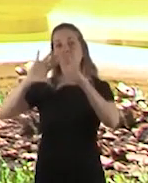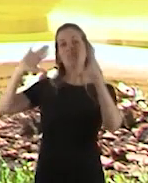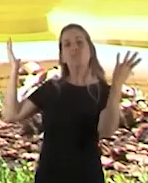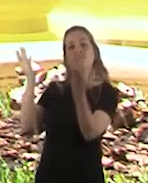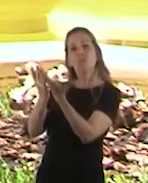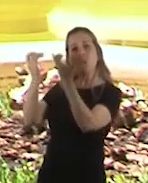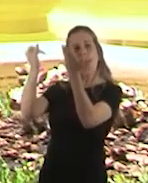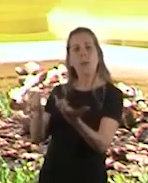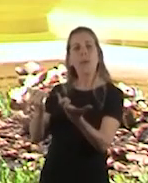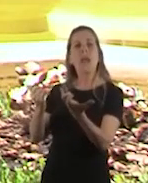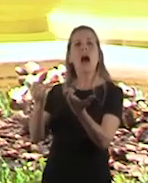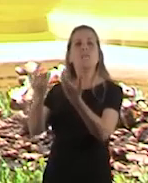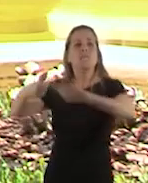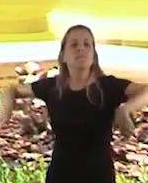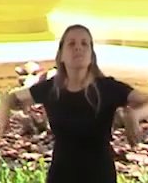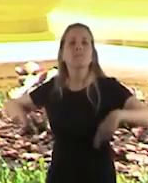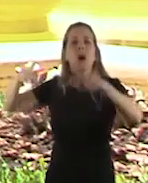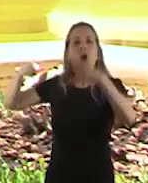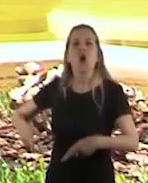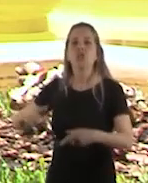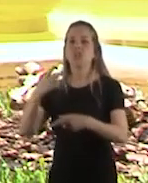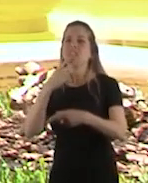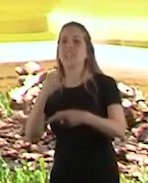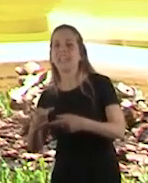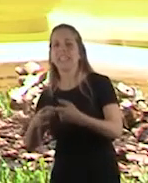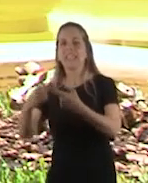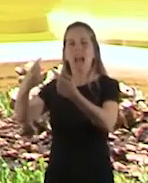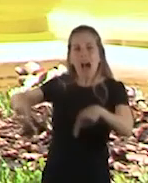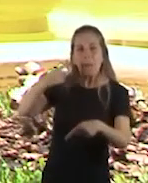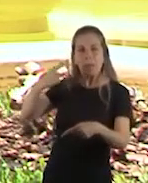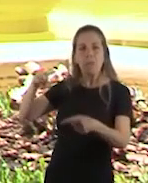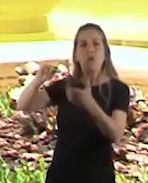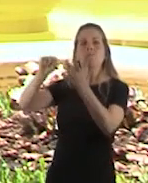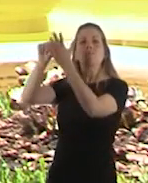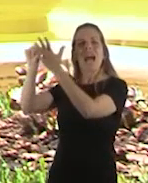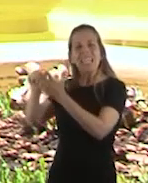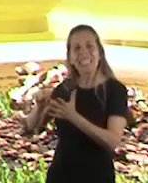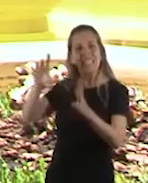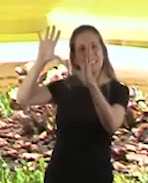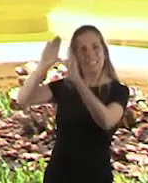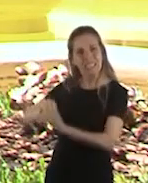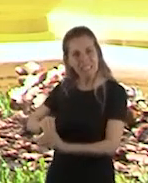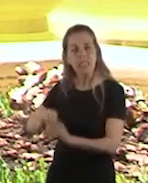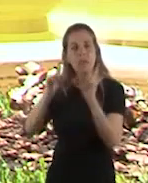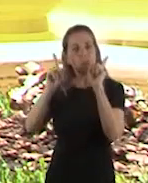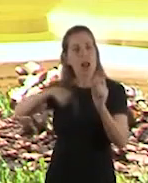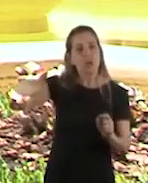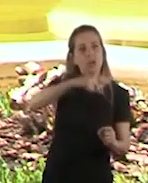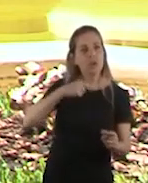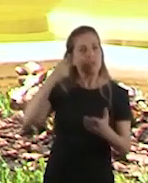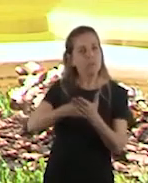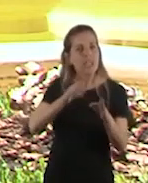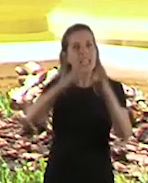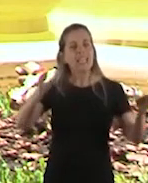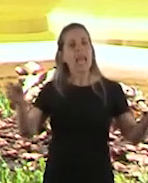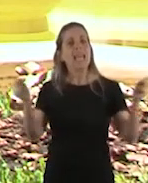sufría cortes programados y veíamos a las grandes capitales apagadas, atravesamos el invierno con las fábricas